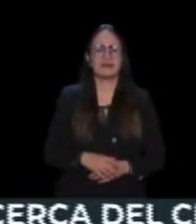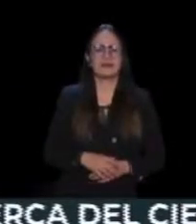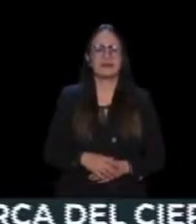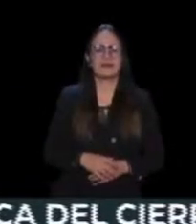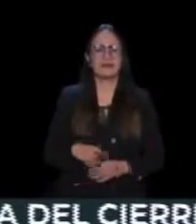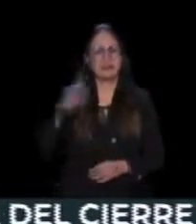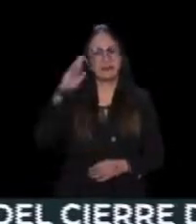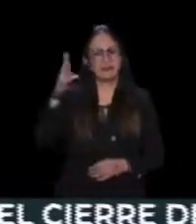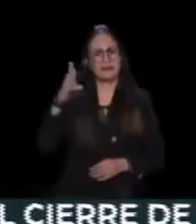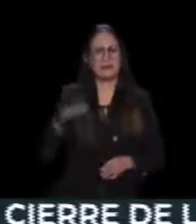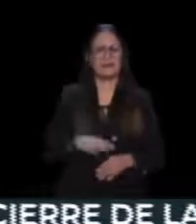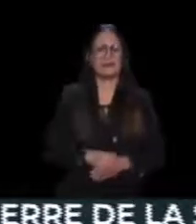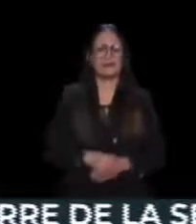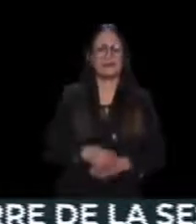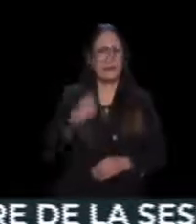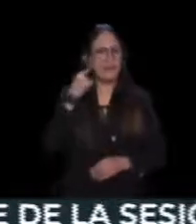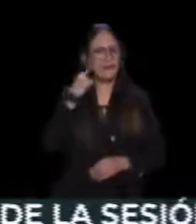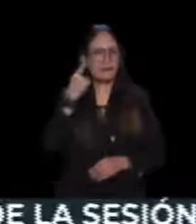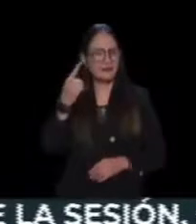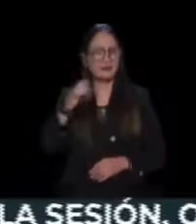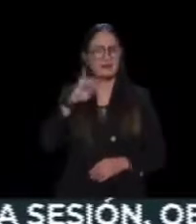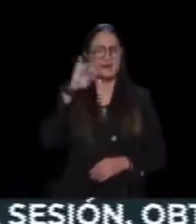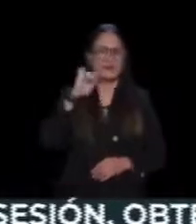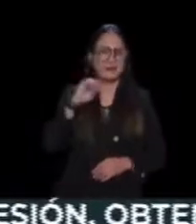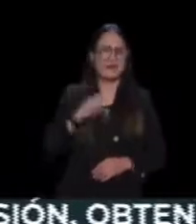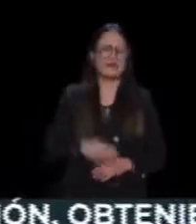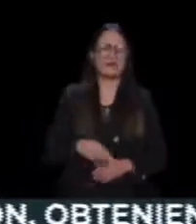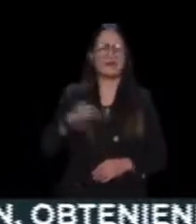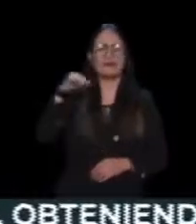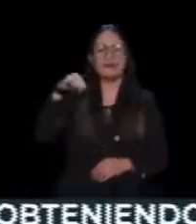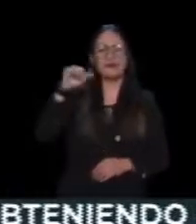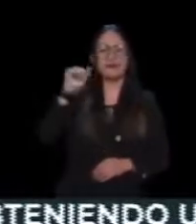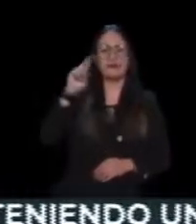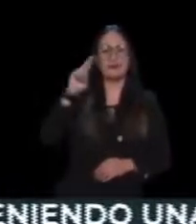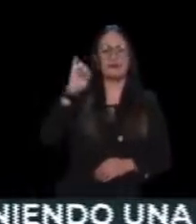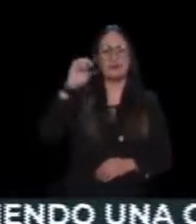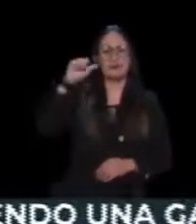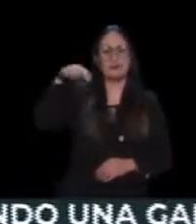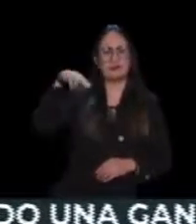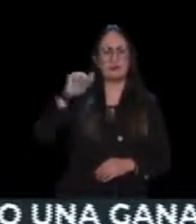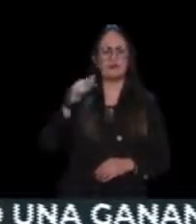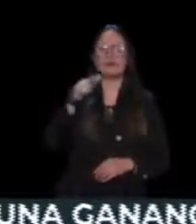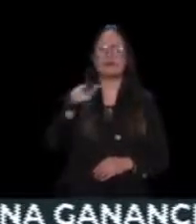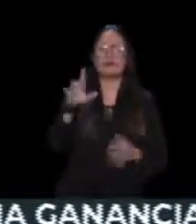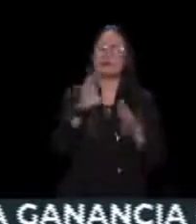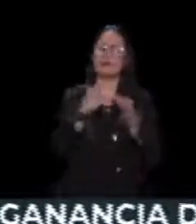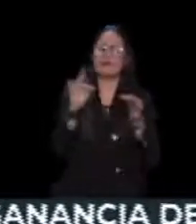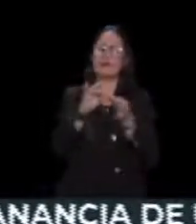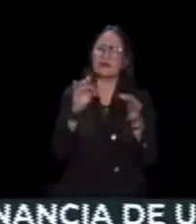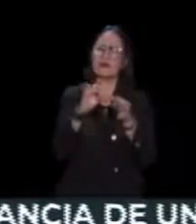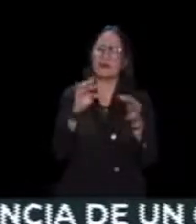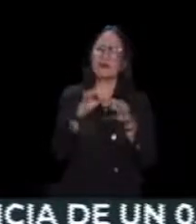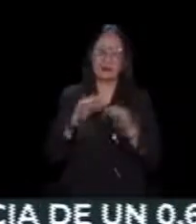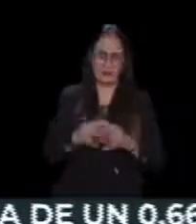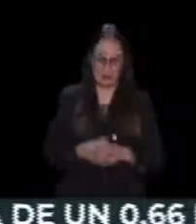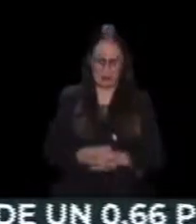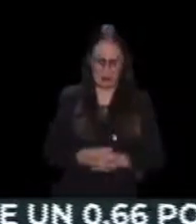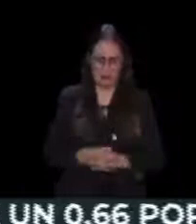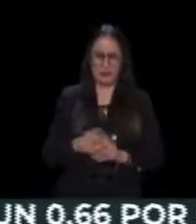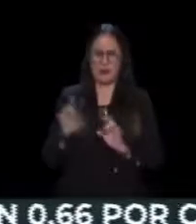Acá andamos. Ahí ya nos estamos escuchando. Mariana, vamos contigo. Cuéntanos, Mariana,